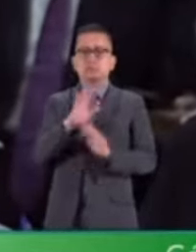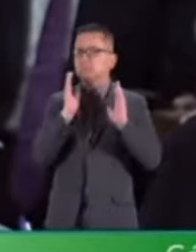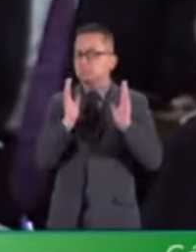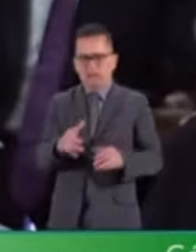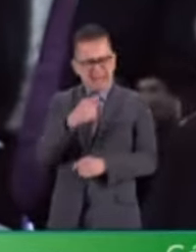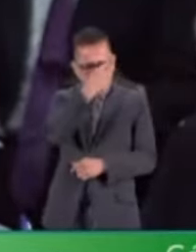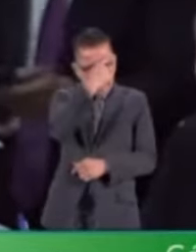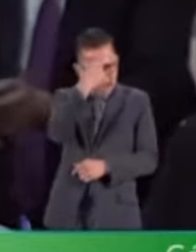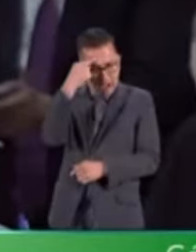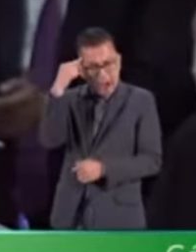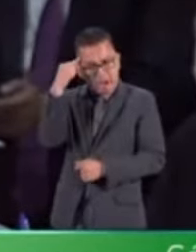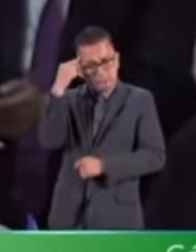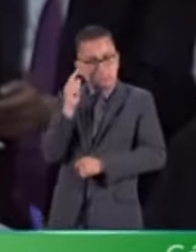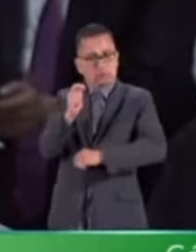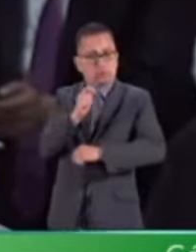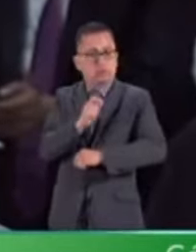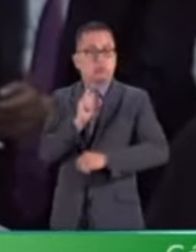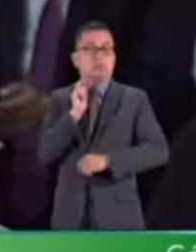de la dictadura,